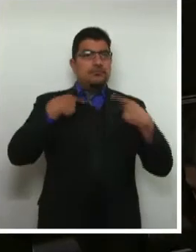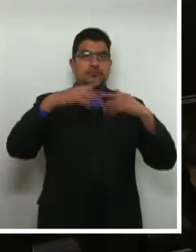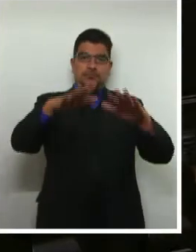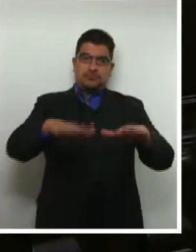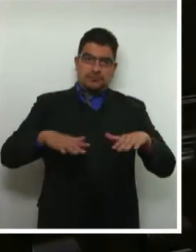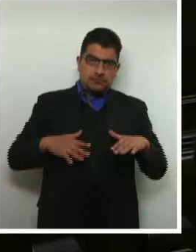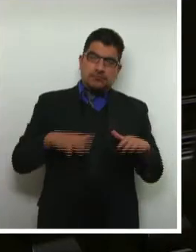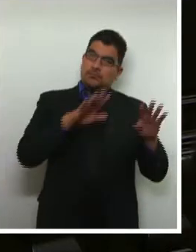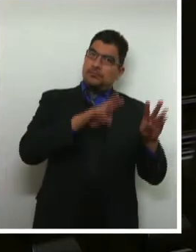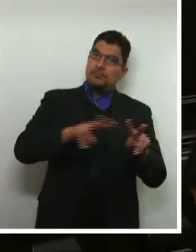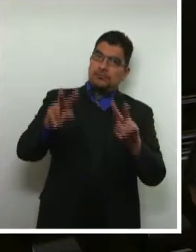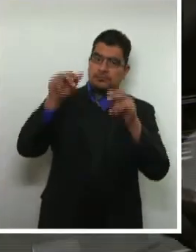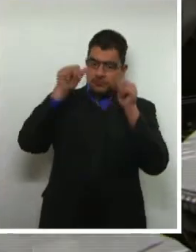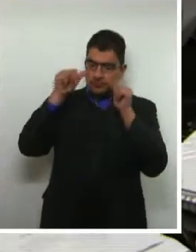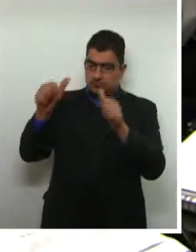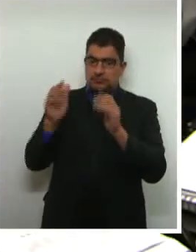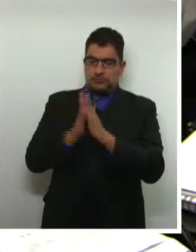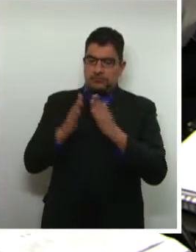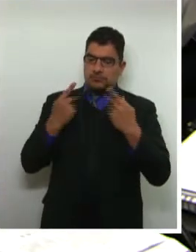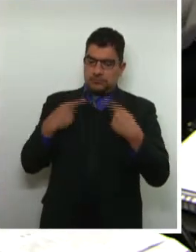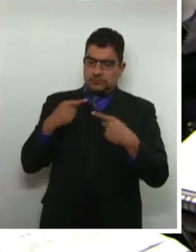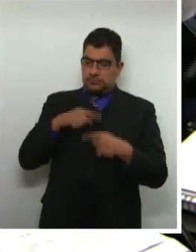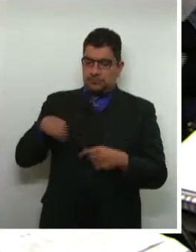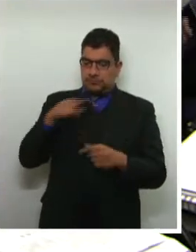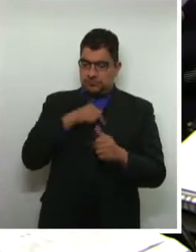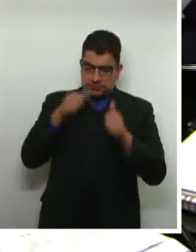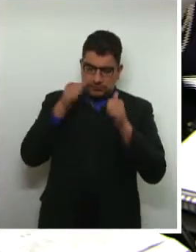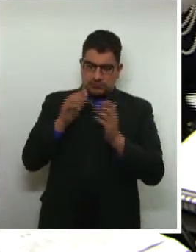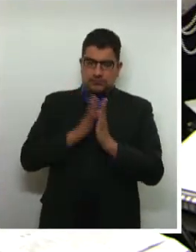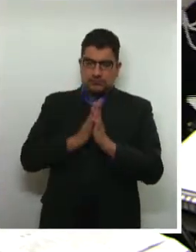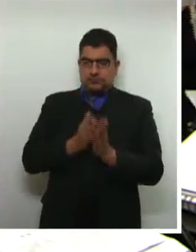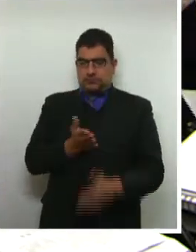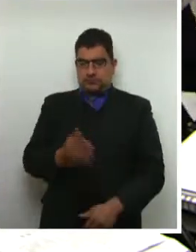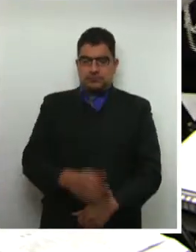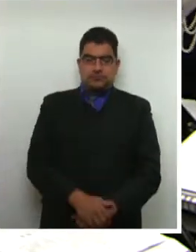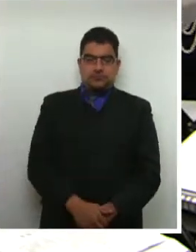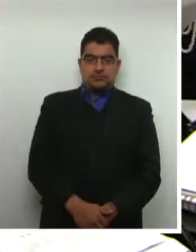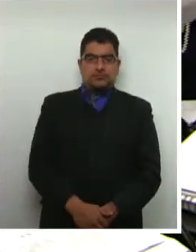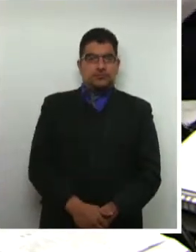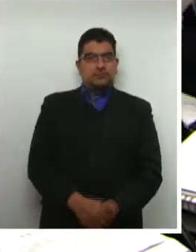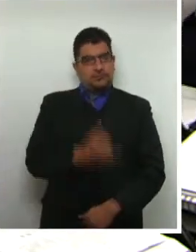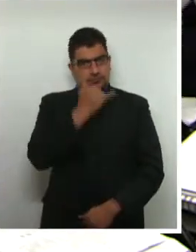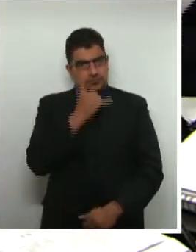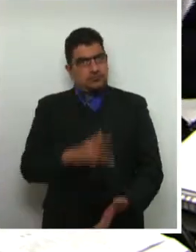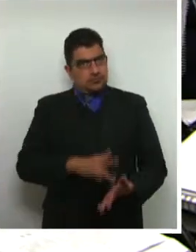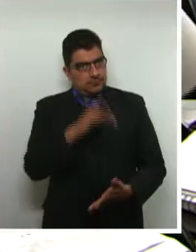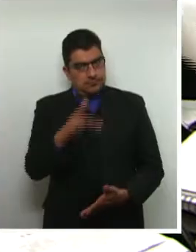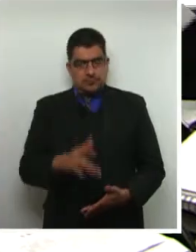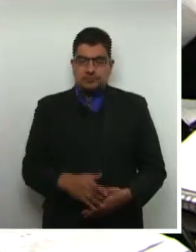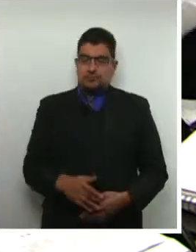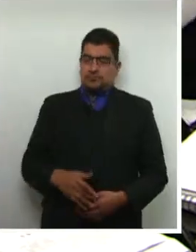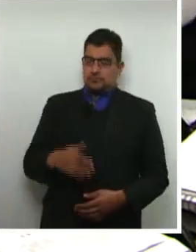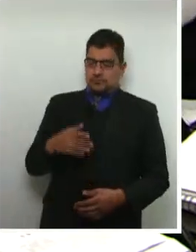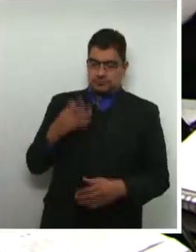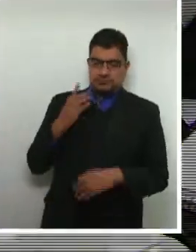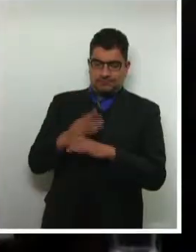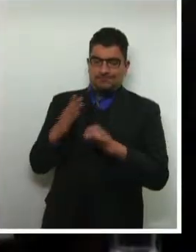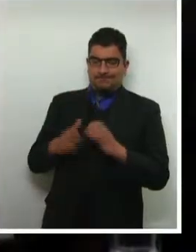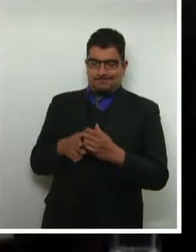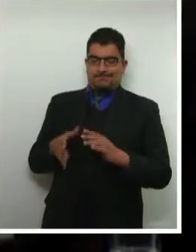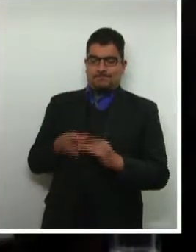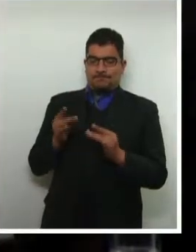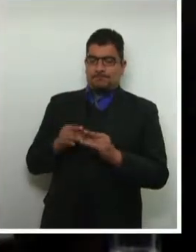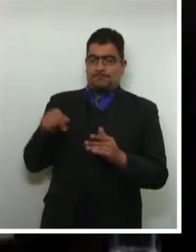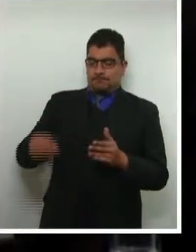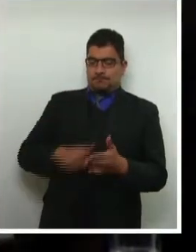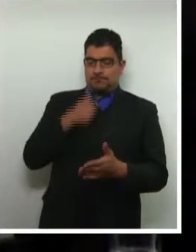diputados que escuchemos con atención a la oradora. Son bienes, gracias, comunes de